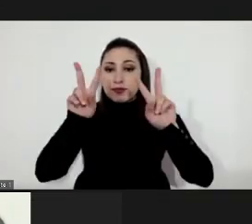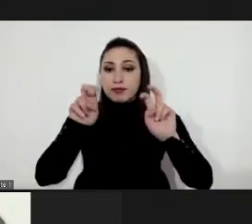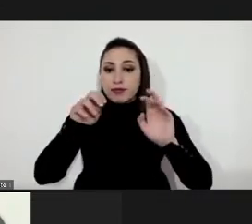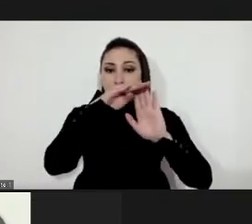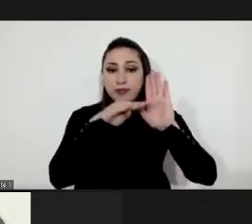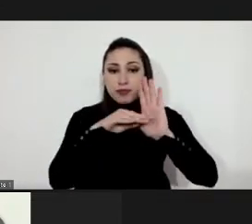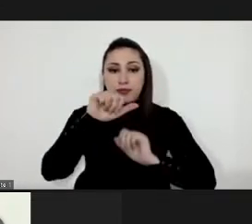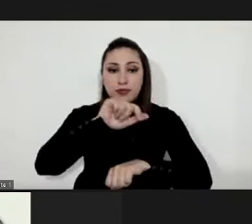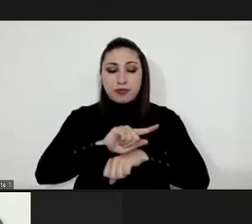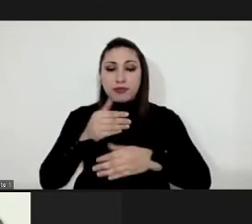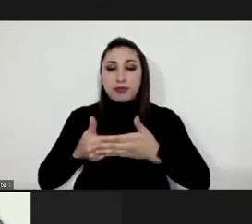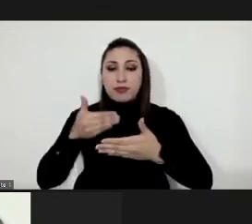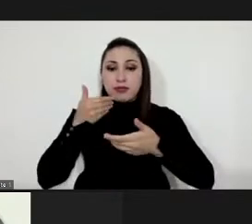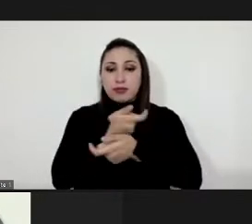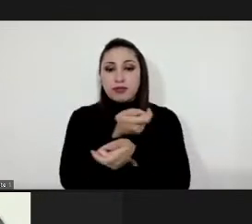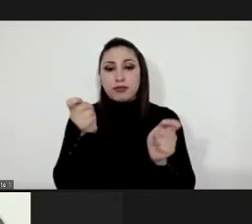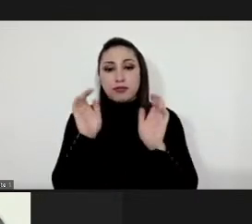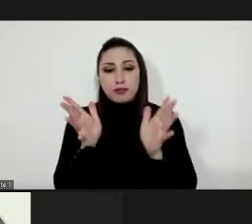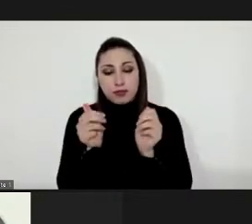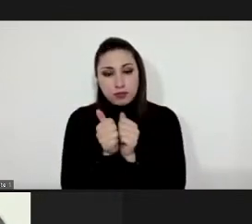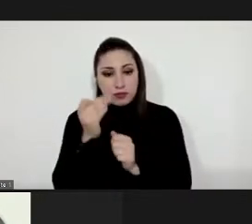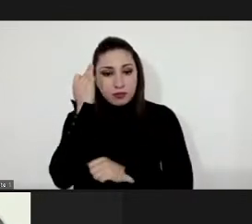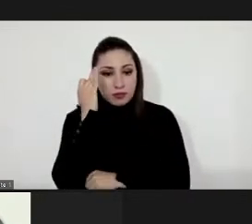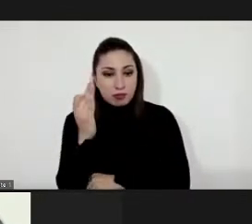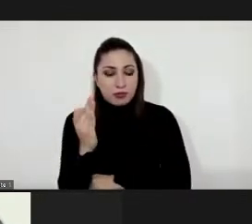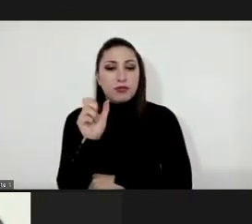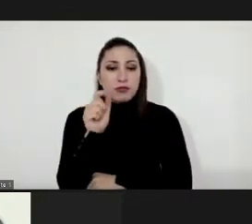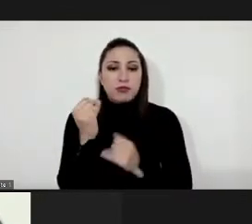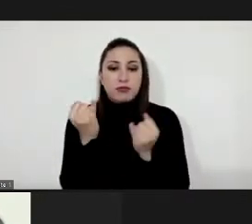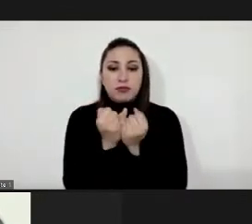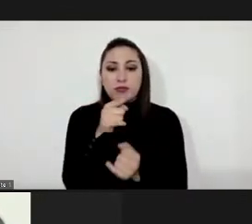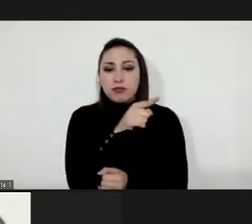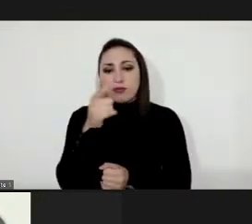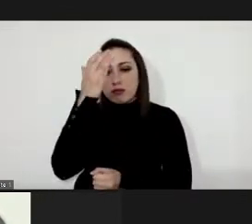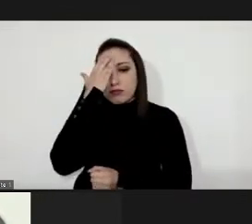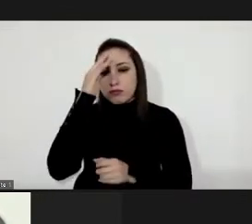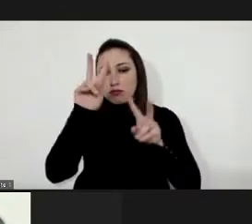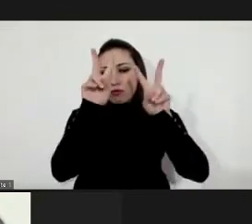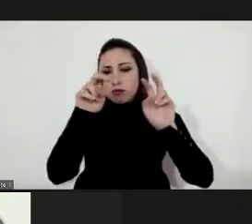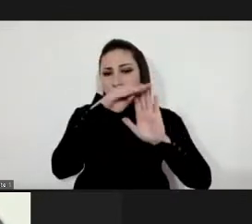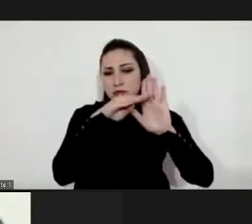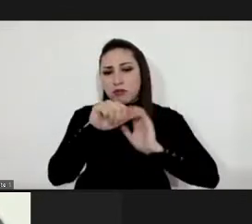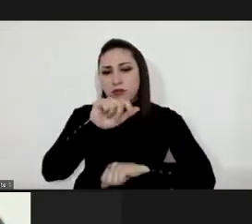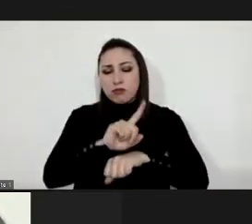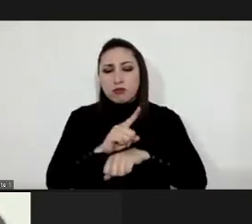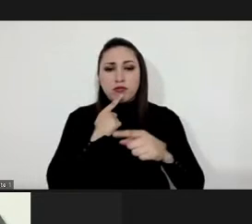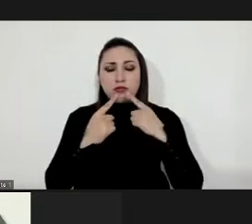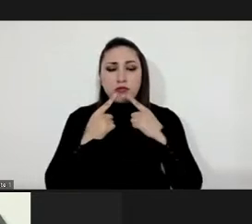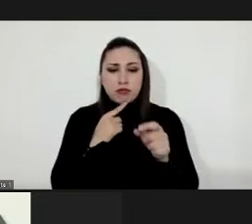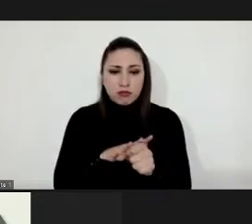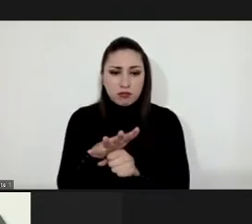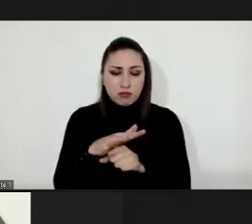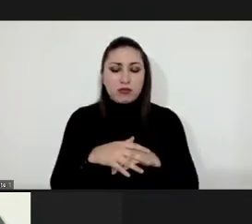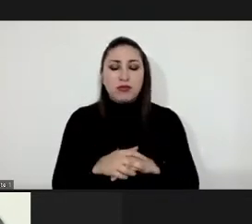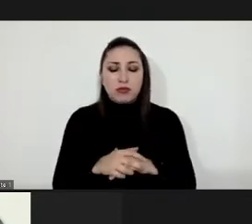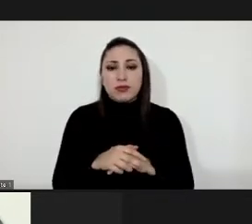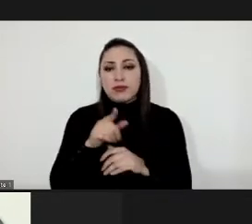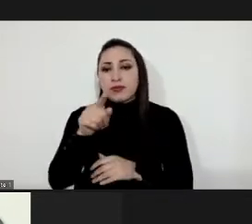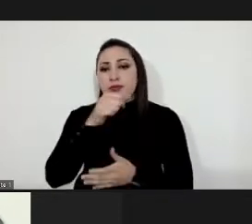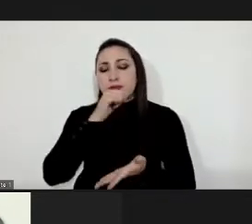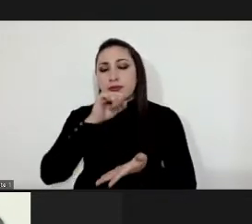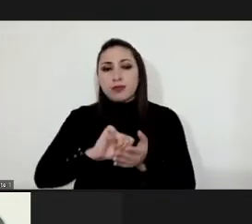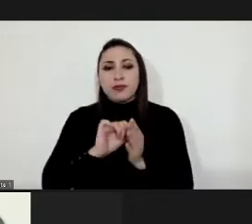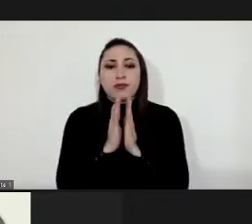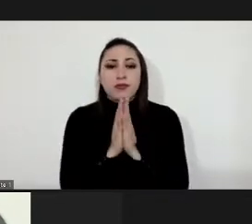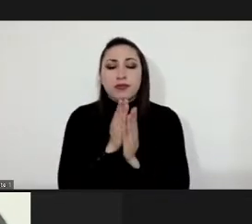sido distribuido con anterioridad y dado que ya es de su conocimiento, solicito a la secretaría consulte a las diputadas